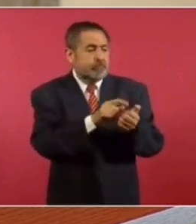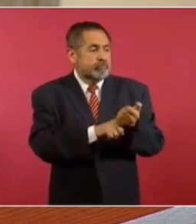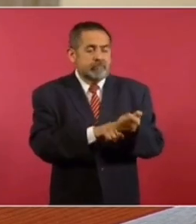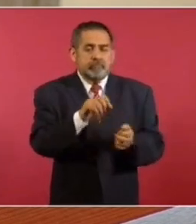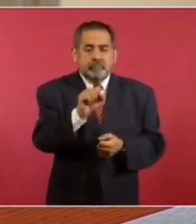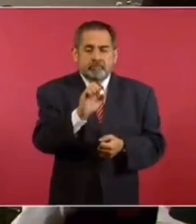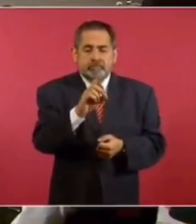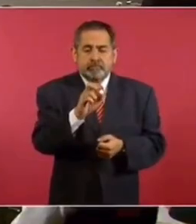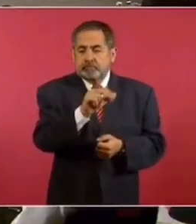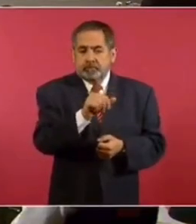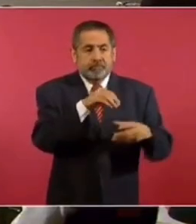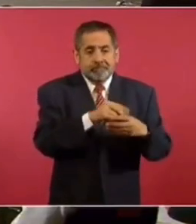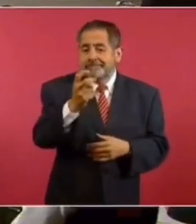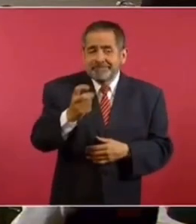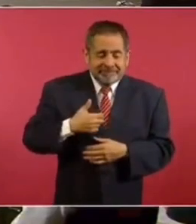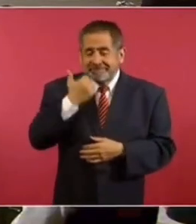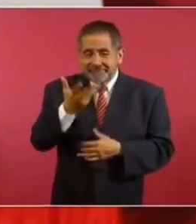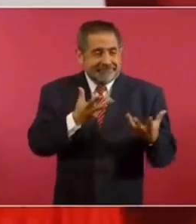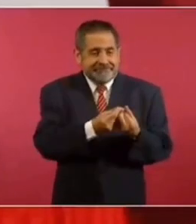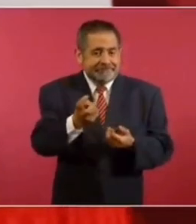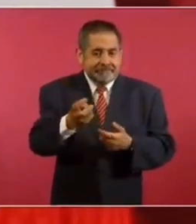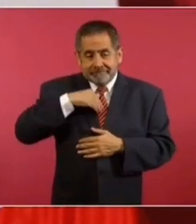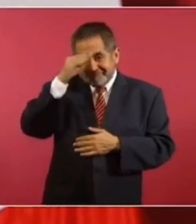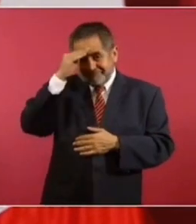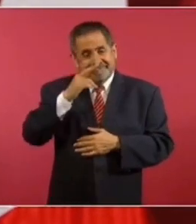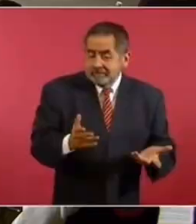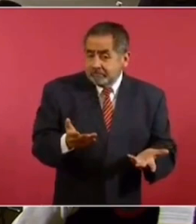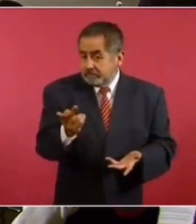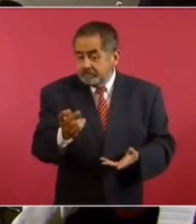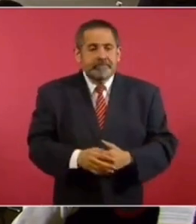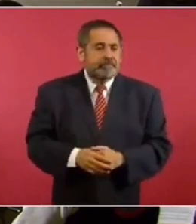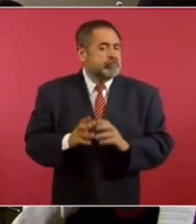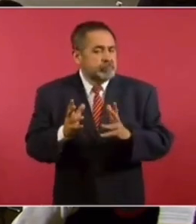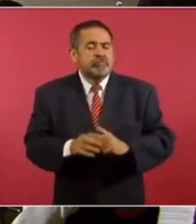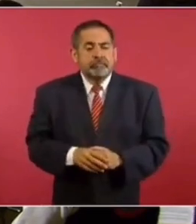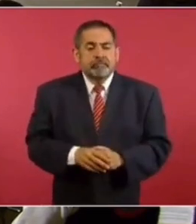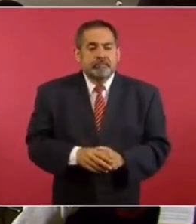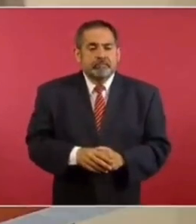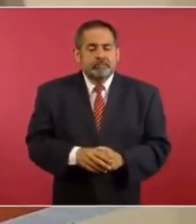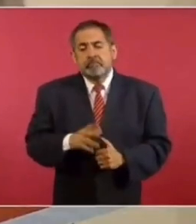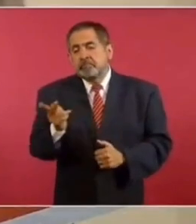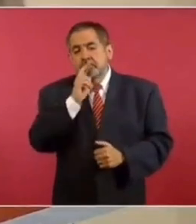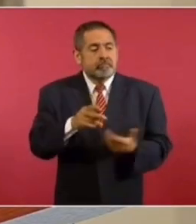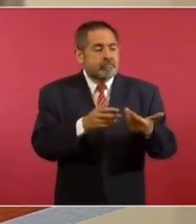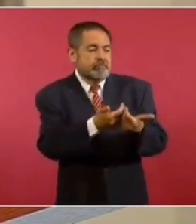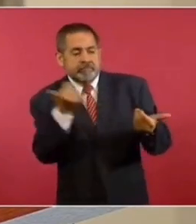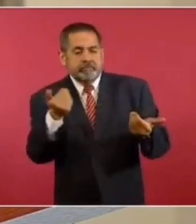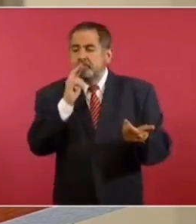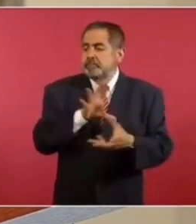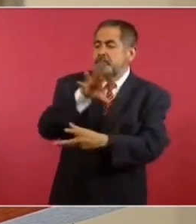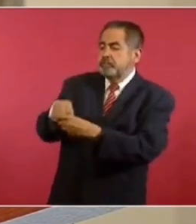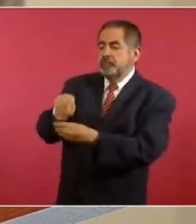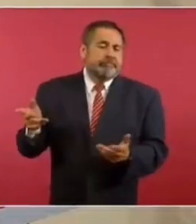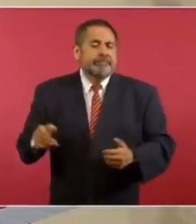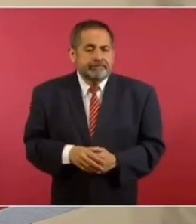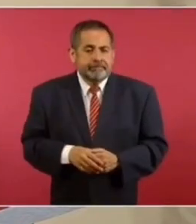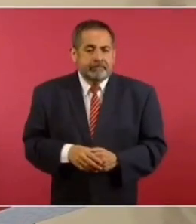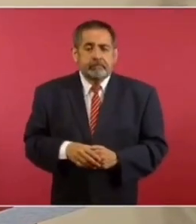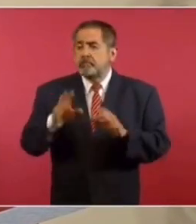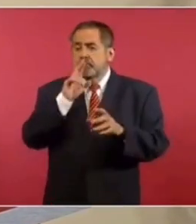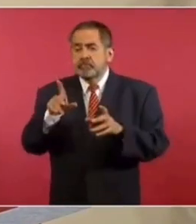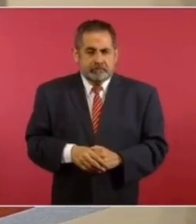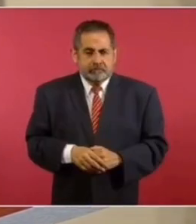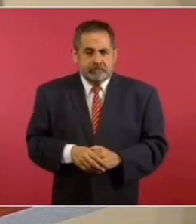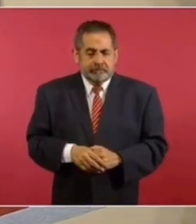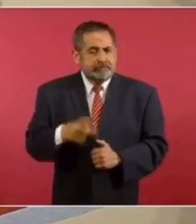la Secretaría de la Defensa Nacional, que eso es lo que yo considero conviene, o que dependa de la Secretaría de Gobernación, como era antes, o de